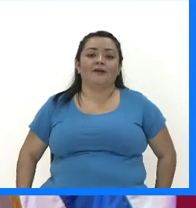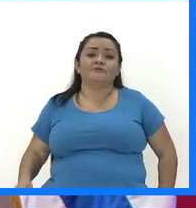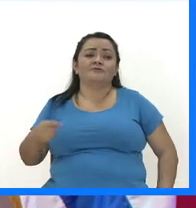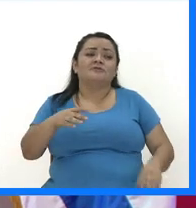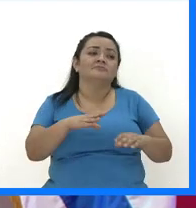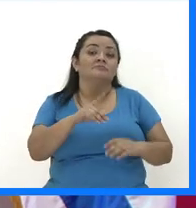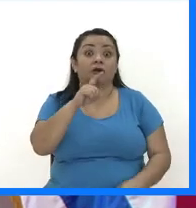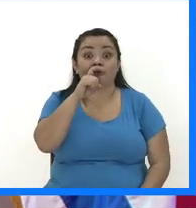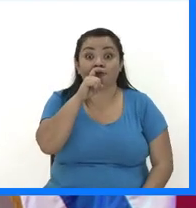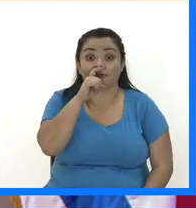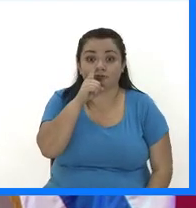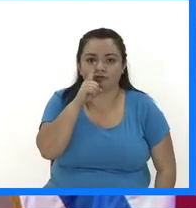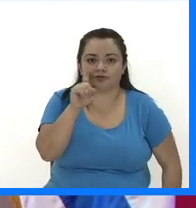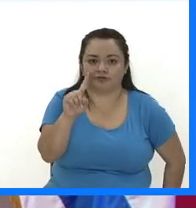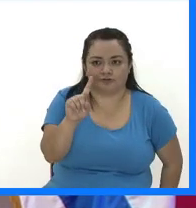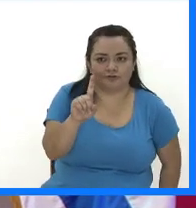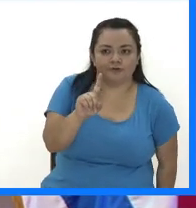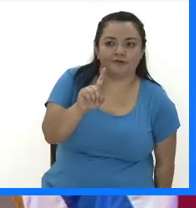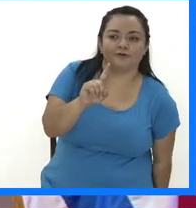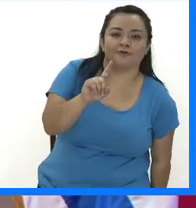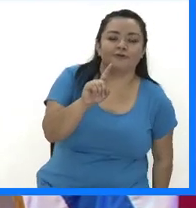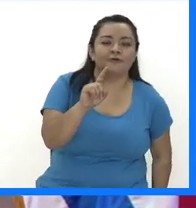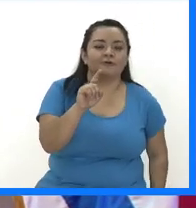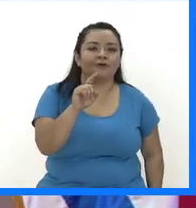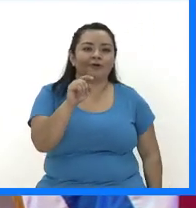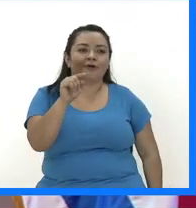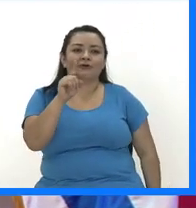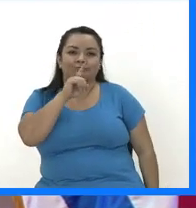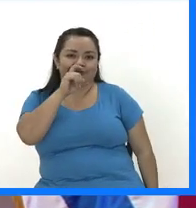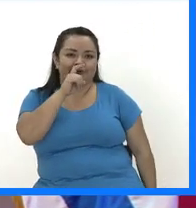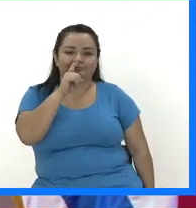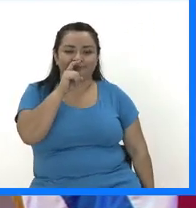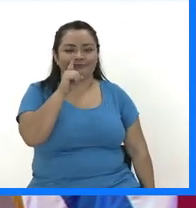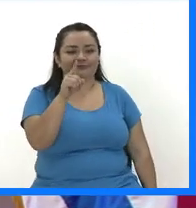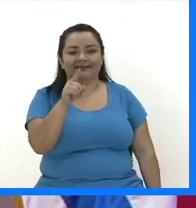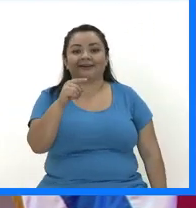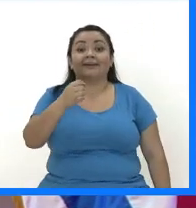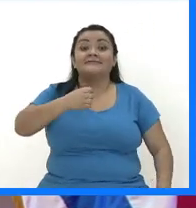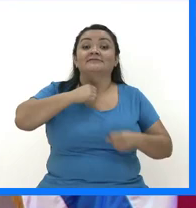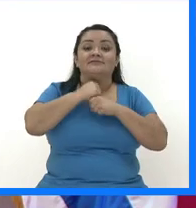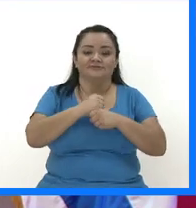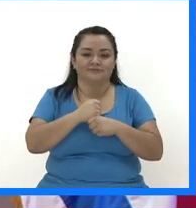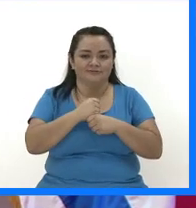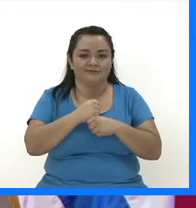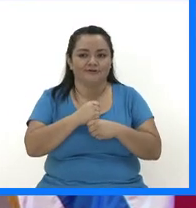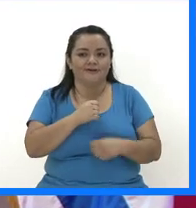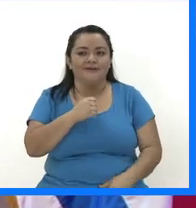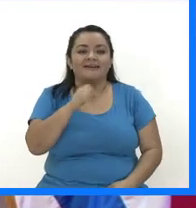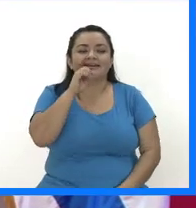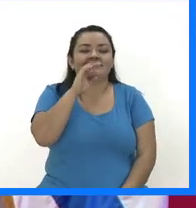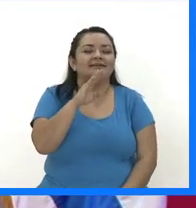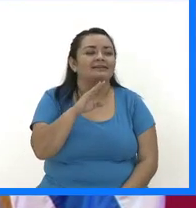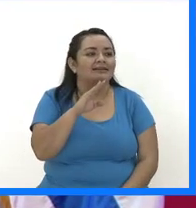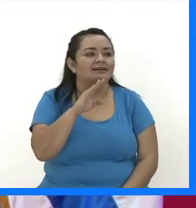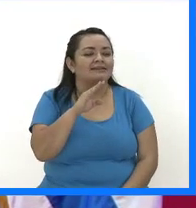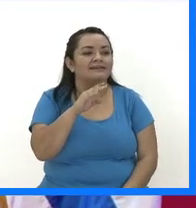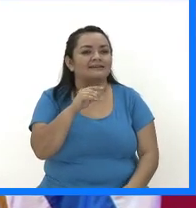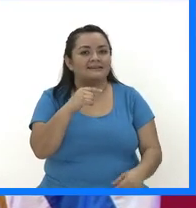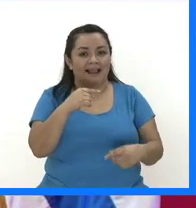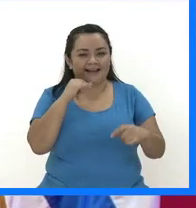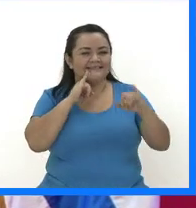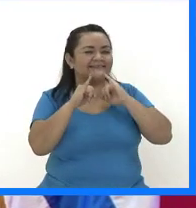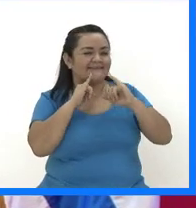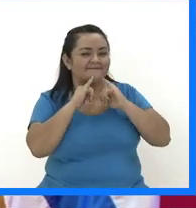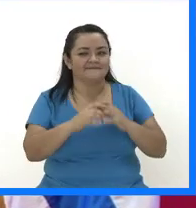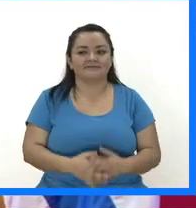arrogante no llega todopoderoso todopoderoso dios pero este llegue seguro y dígale ese gerente diga el